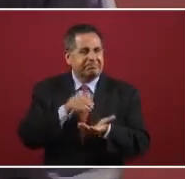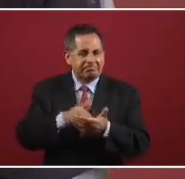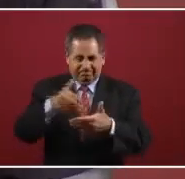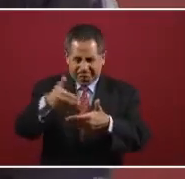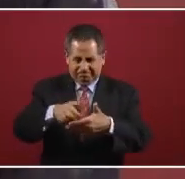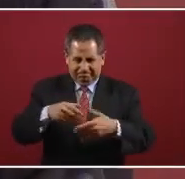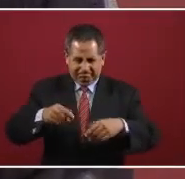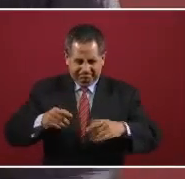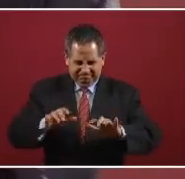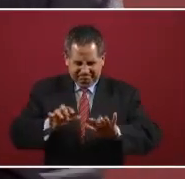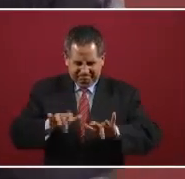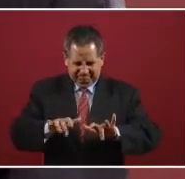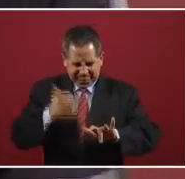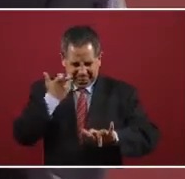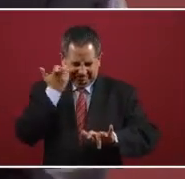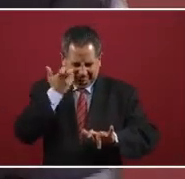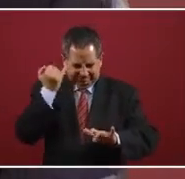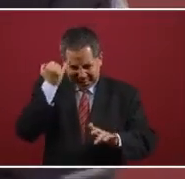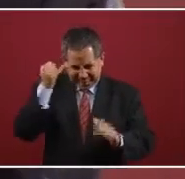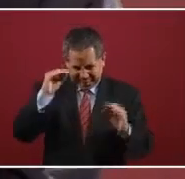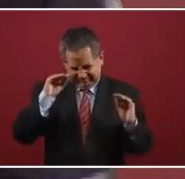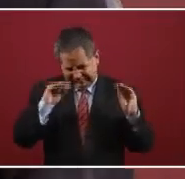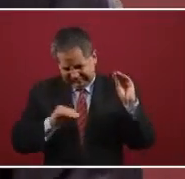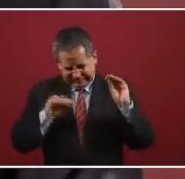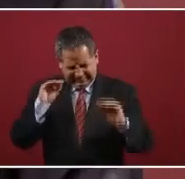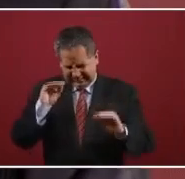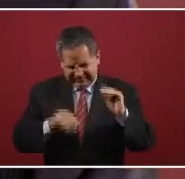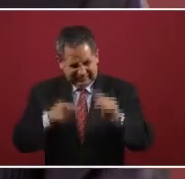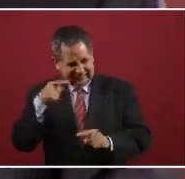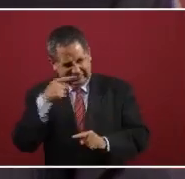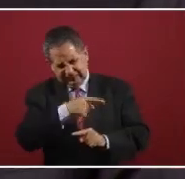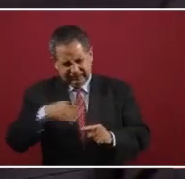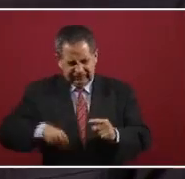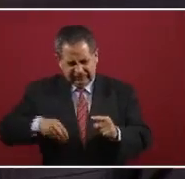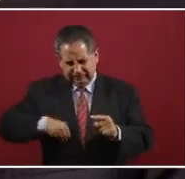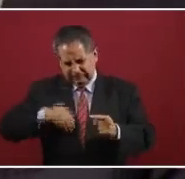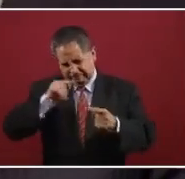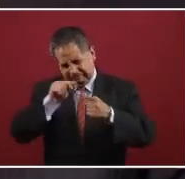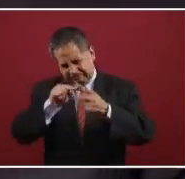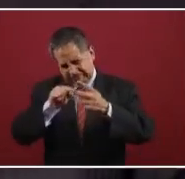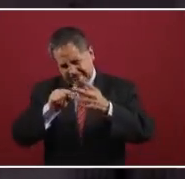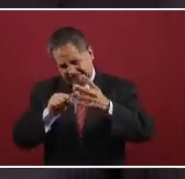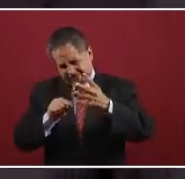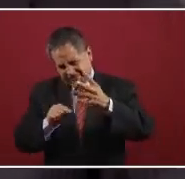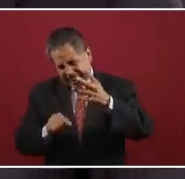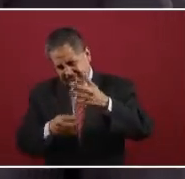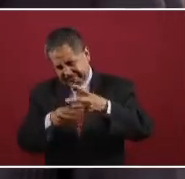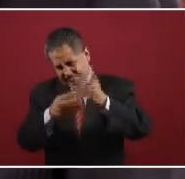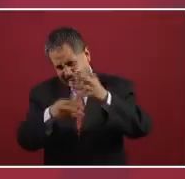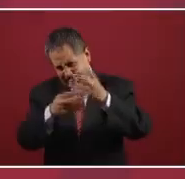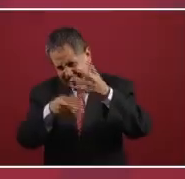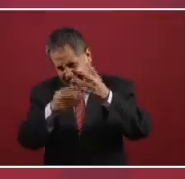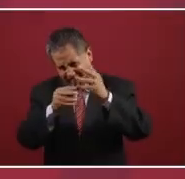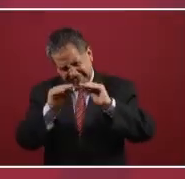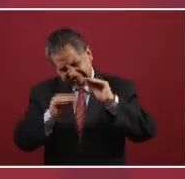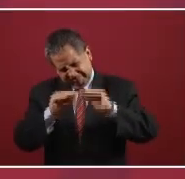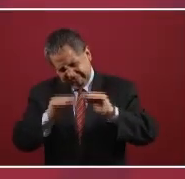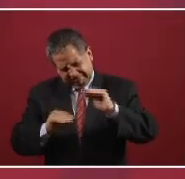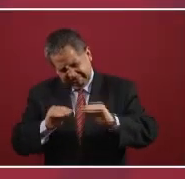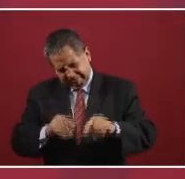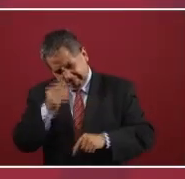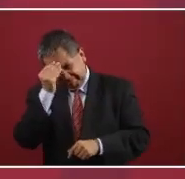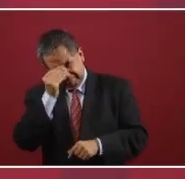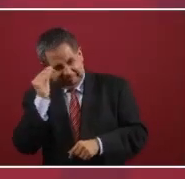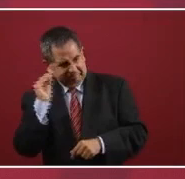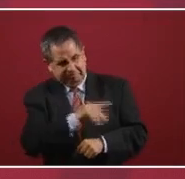escribir y le metían todo el código penal al supuestamente